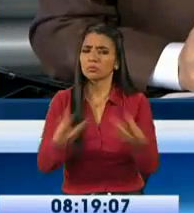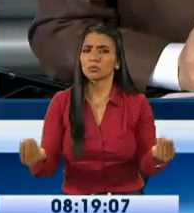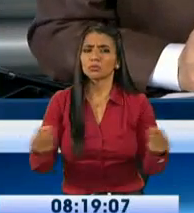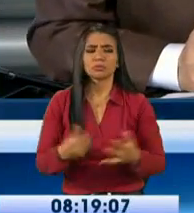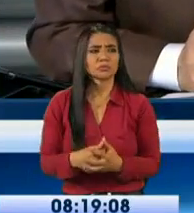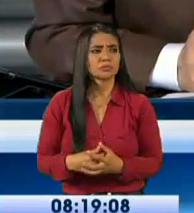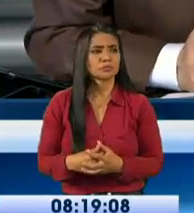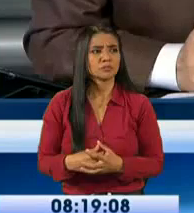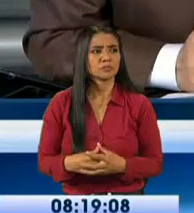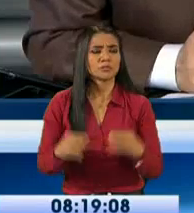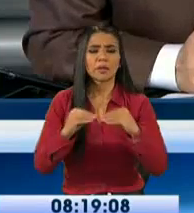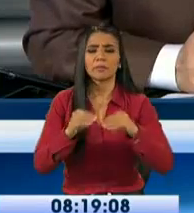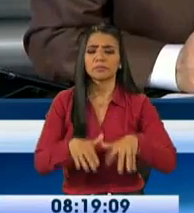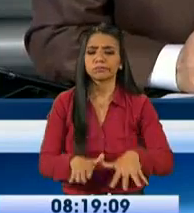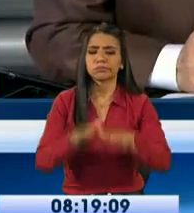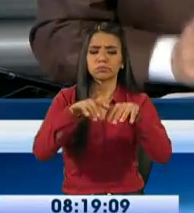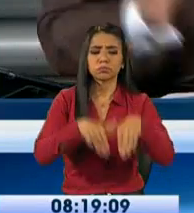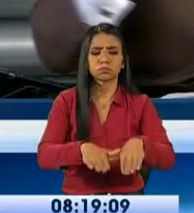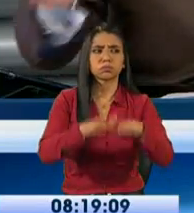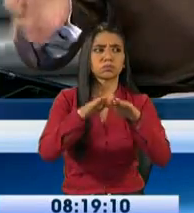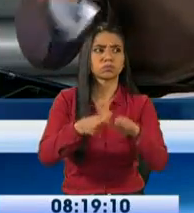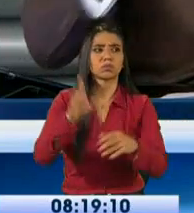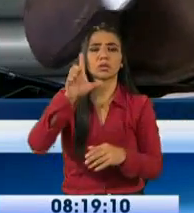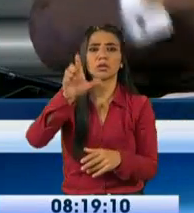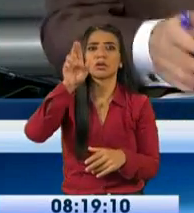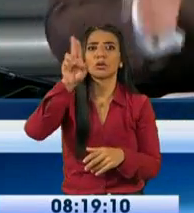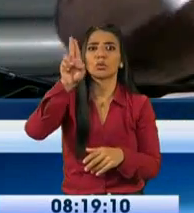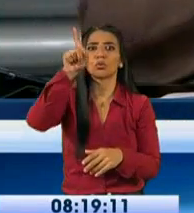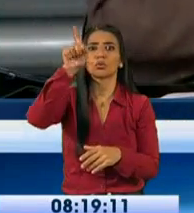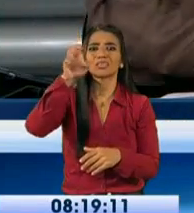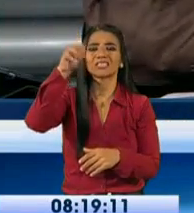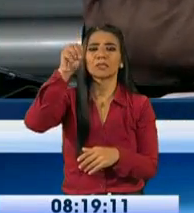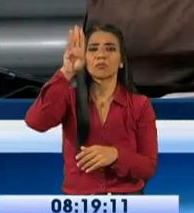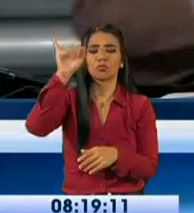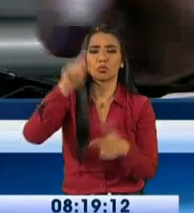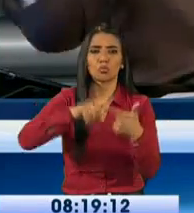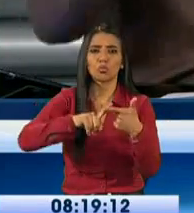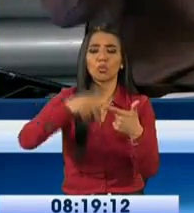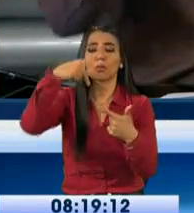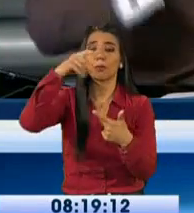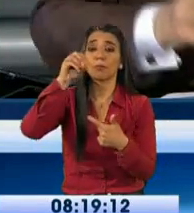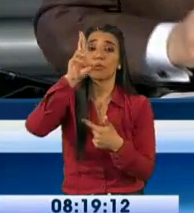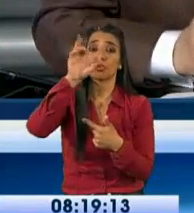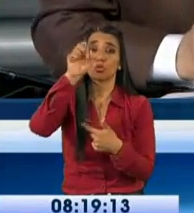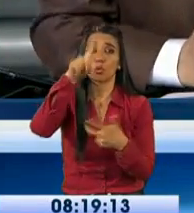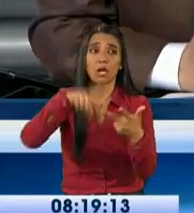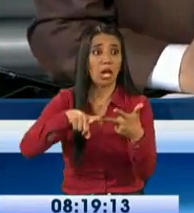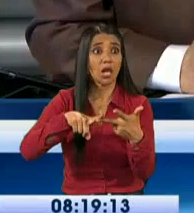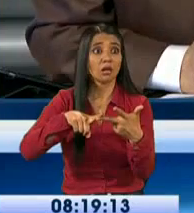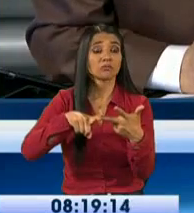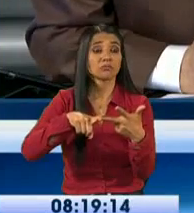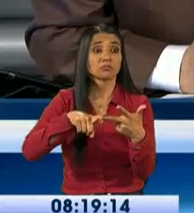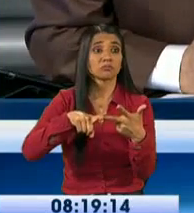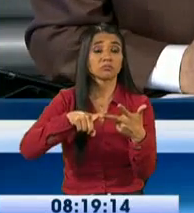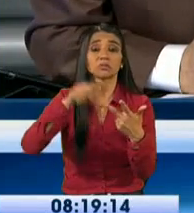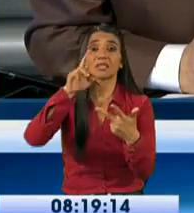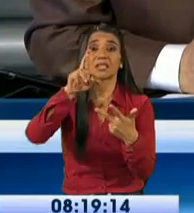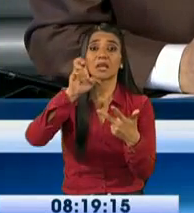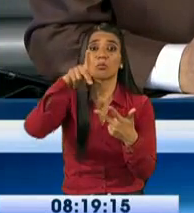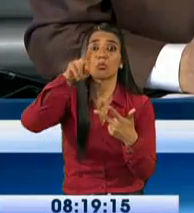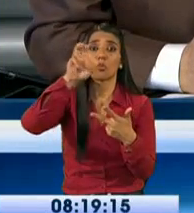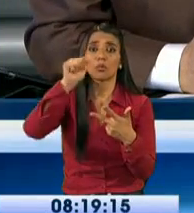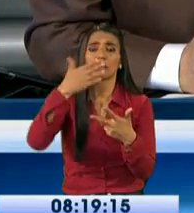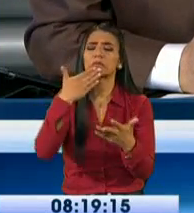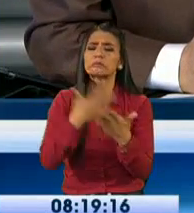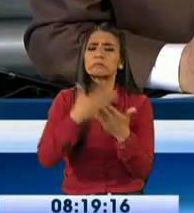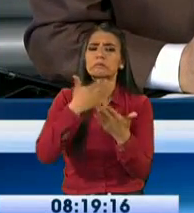Más hundimientos, mi querida Ali, en la Luxemburgo, Portugal, República del Salvador. Ahí estaba este problema. Hay que agradecer porque siempre nos